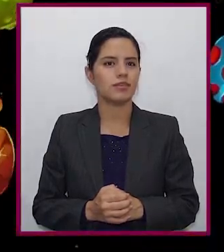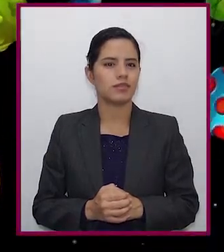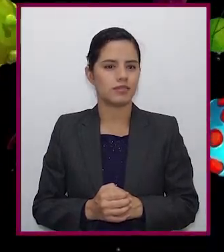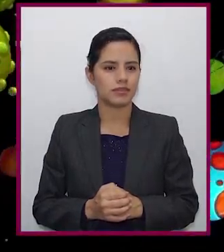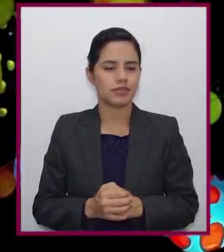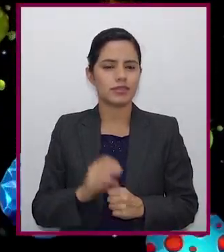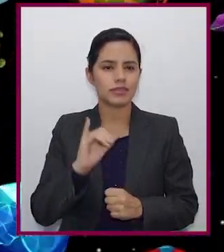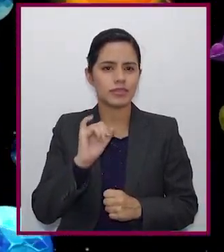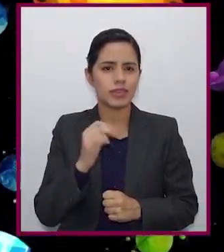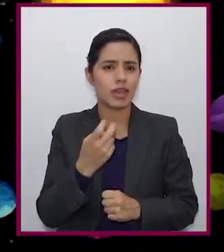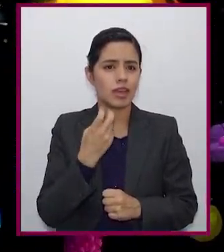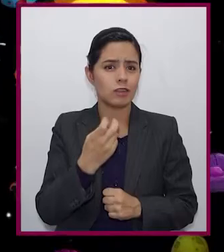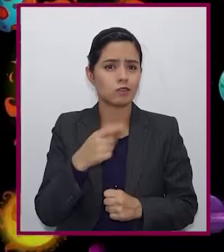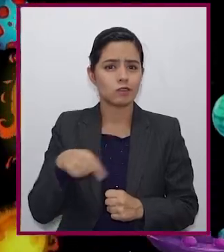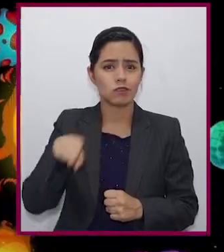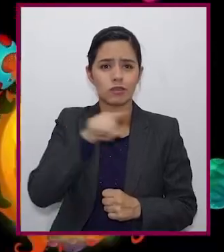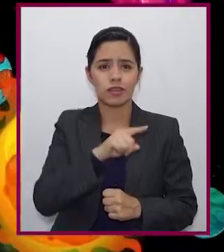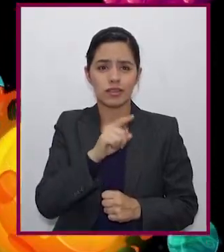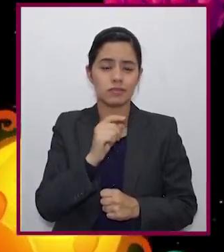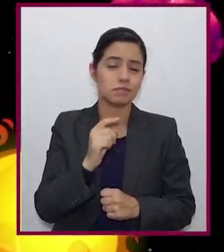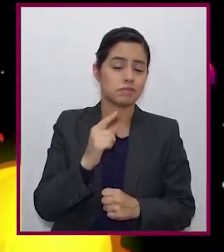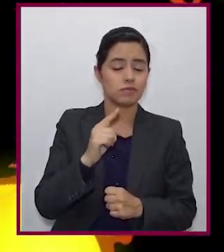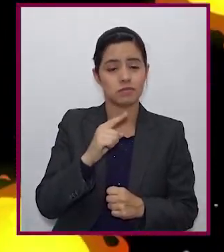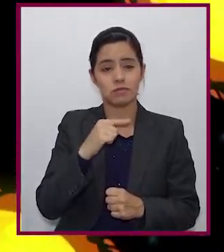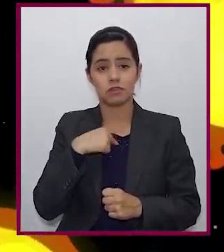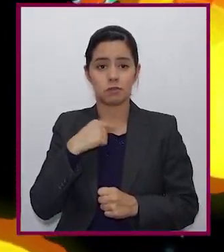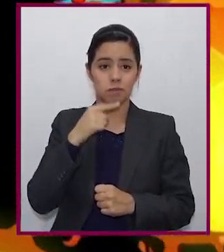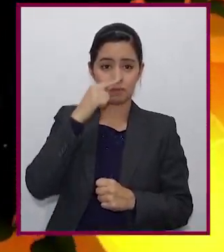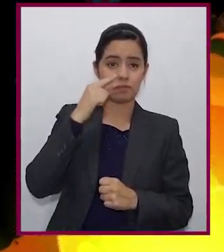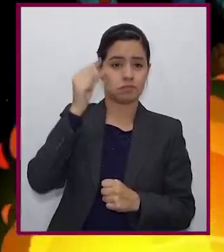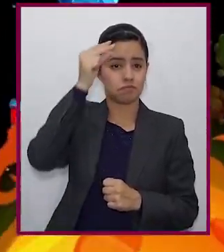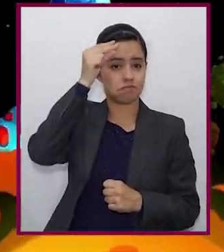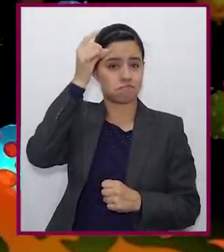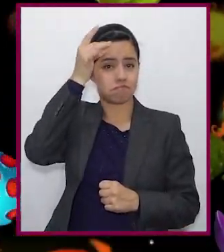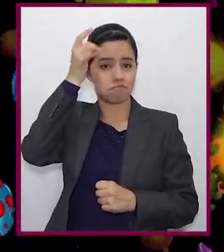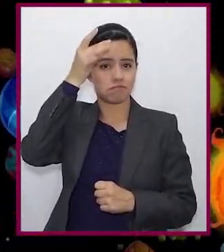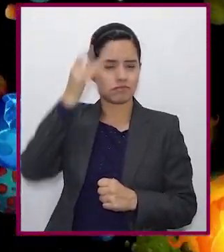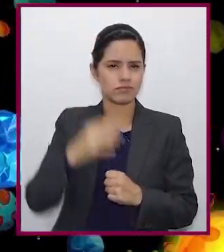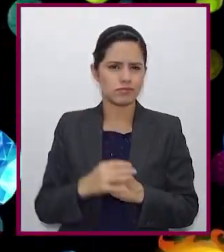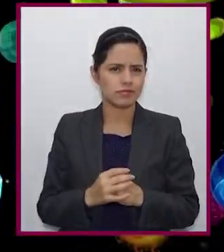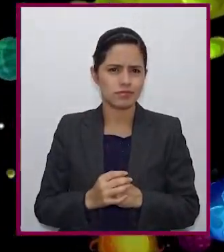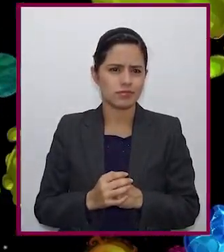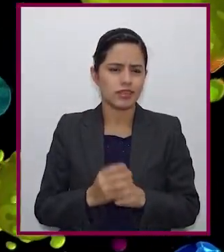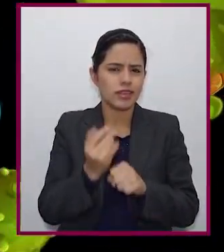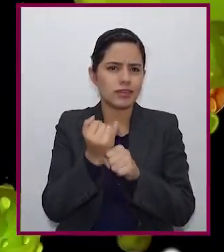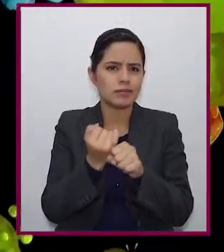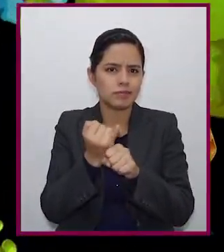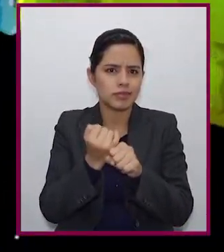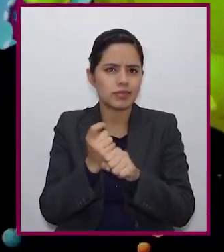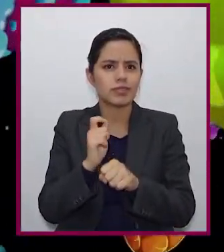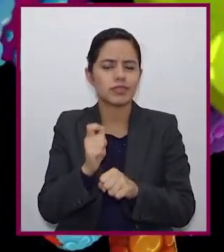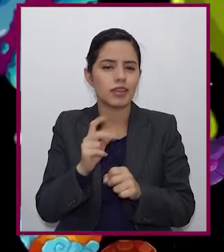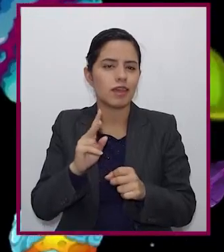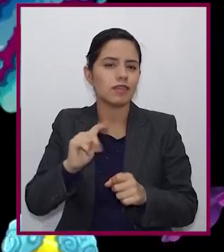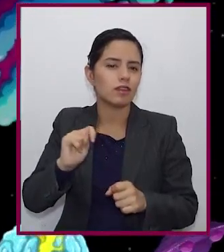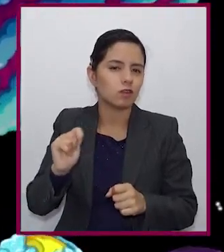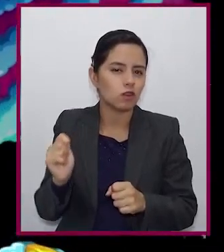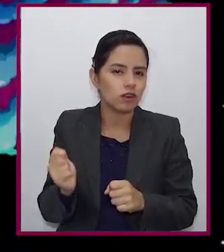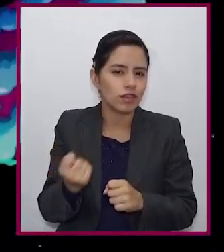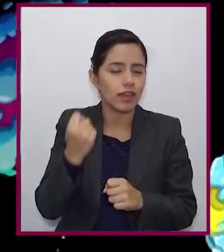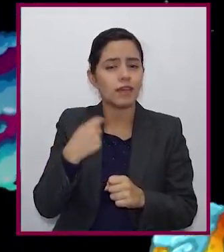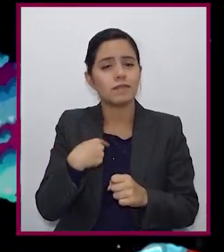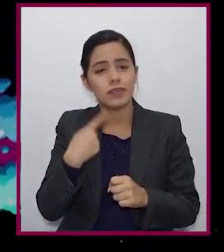¡Ay, sí! Esos Big Boxers se creen muy listos. Que yo investigué sobre esto, que